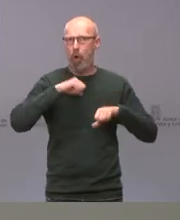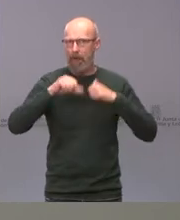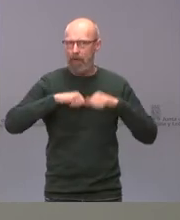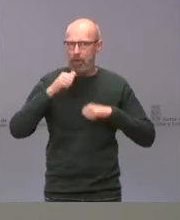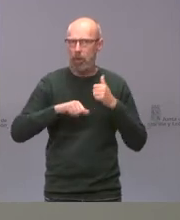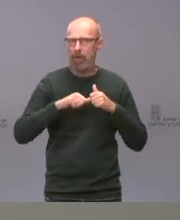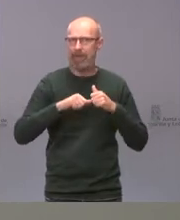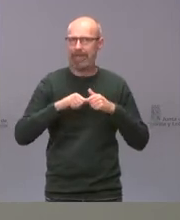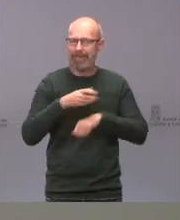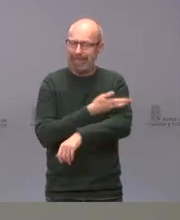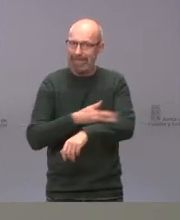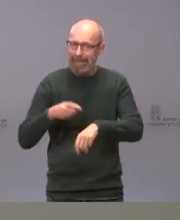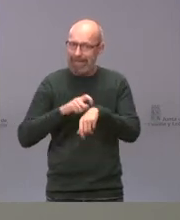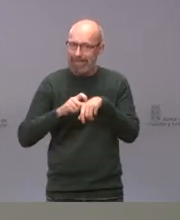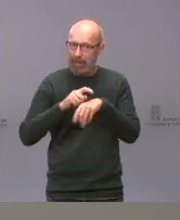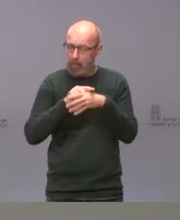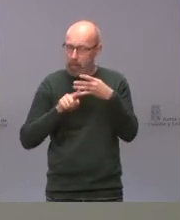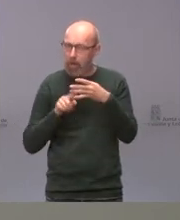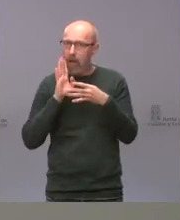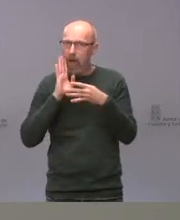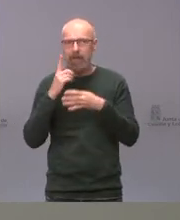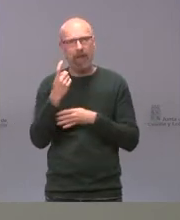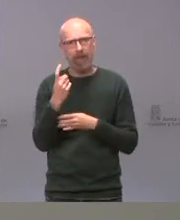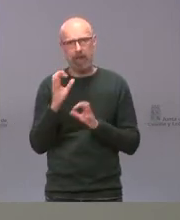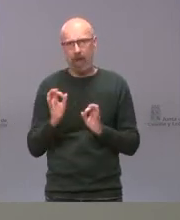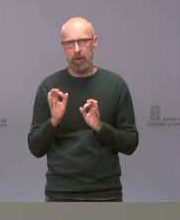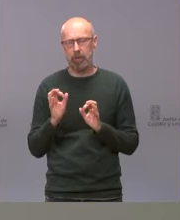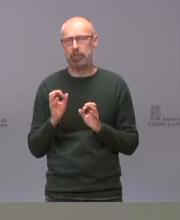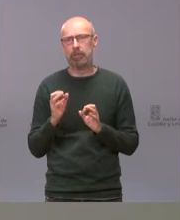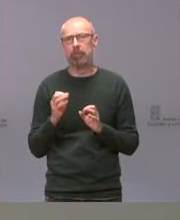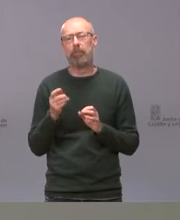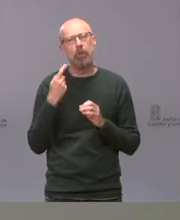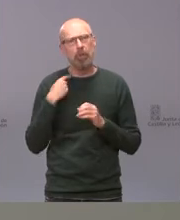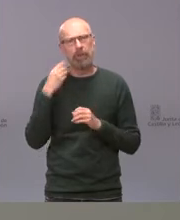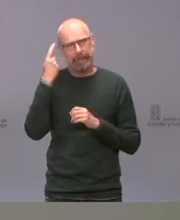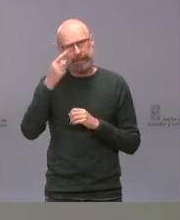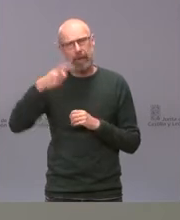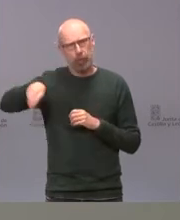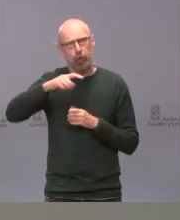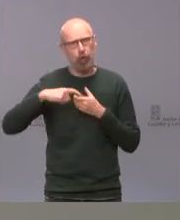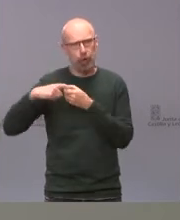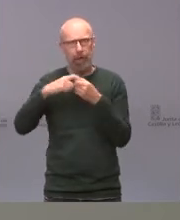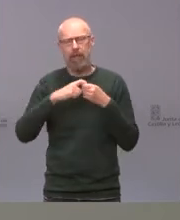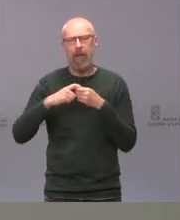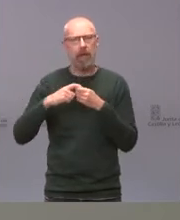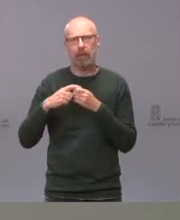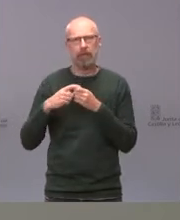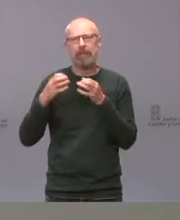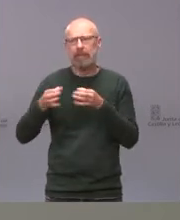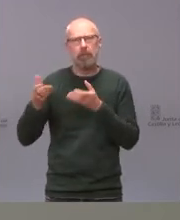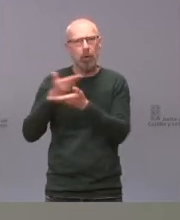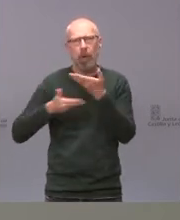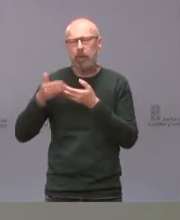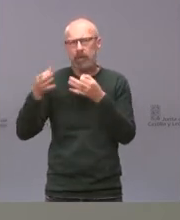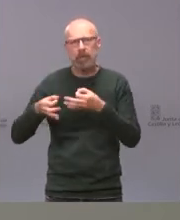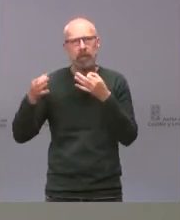tipos sanguíneos son muy, muy necesarios. Cuento con su solidaridad siempre. Nos han dado una respuesta magnífica y estoy segura que esta